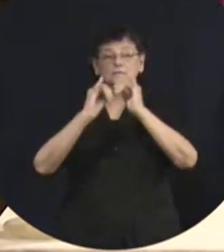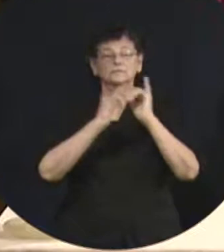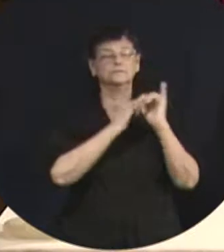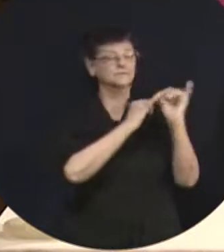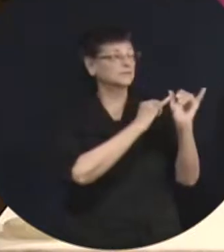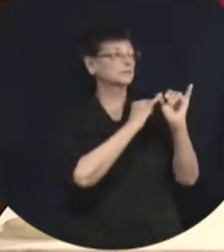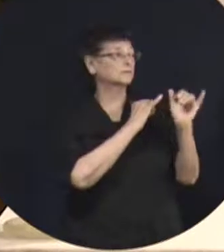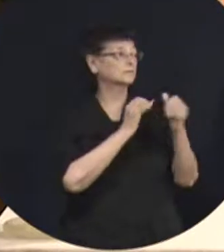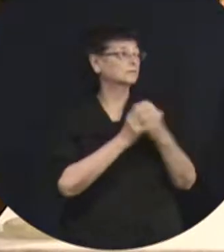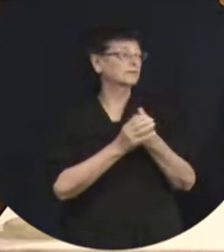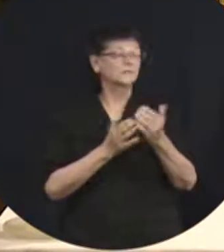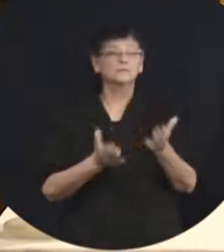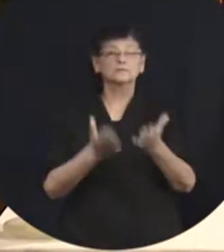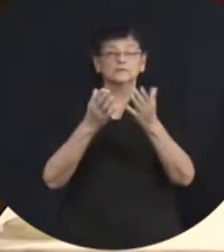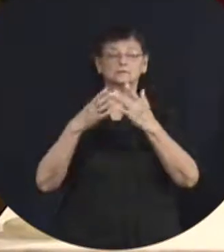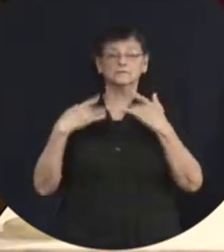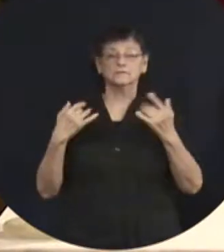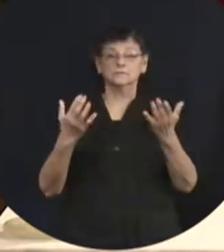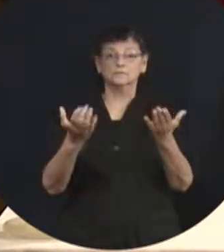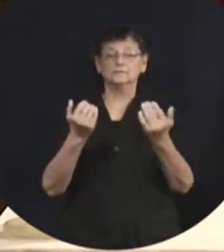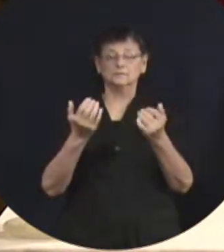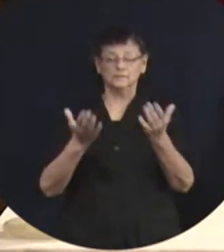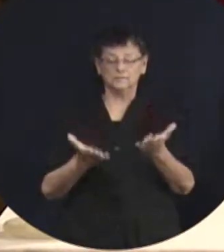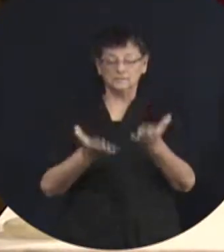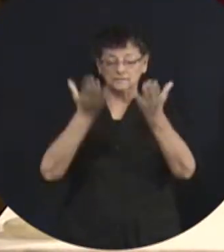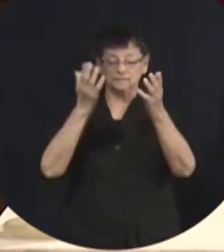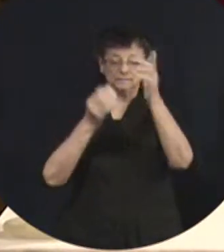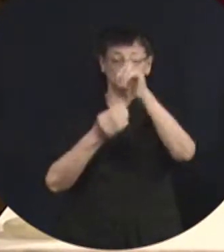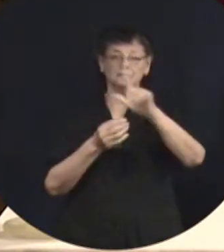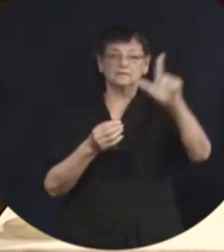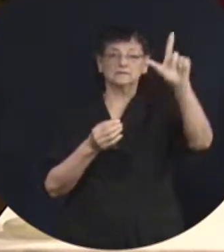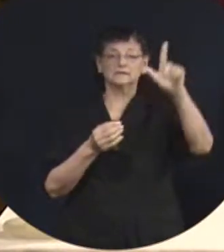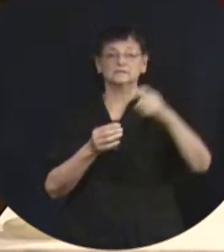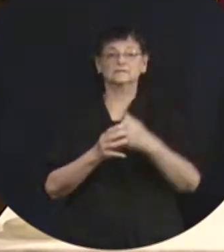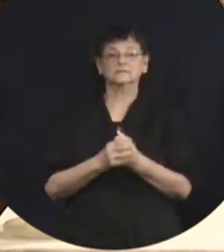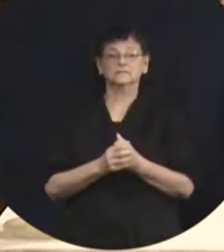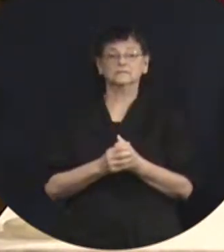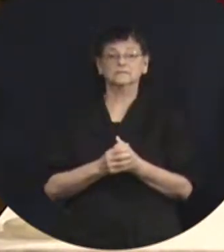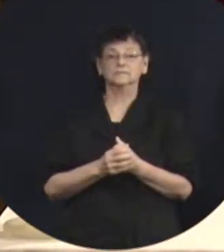Y con su espíritu. Levantemos el corazón.